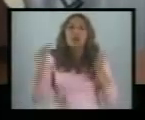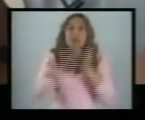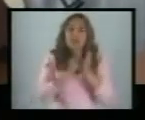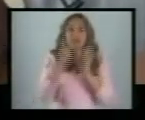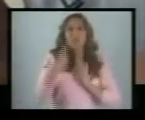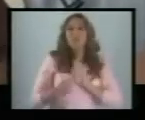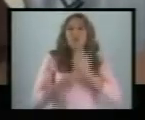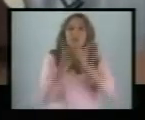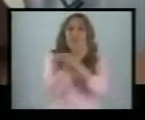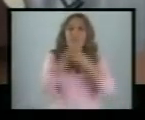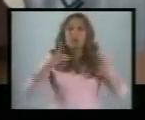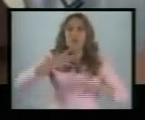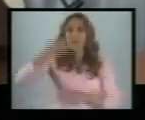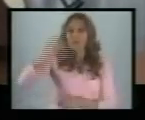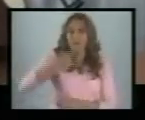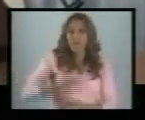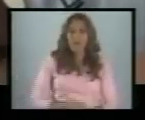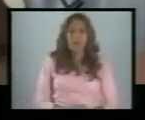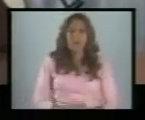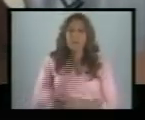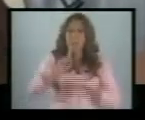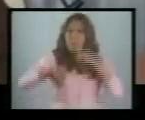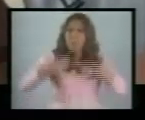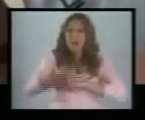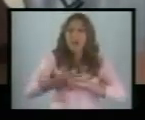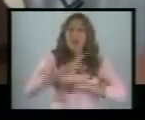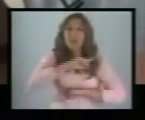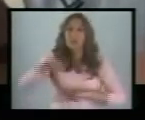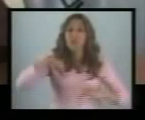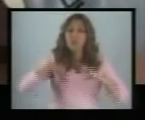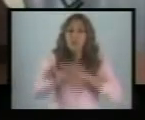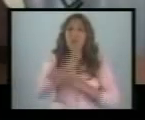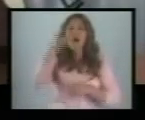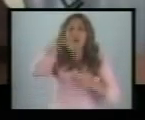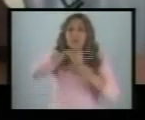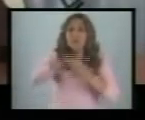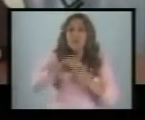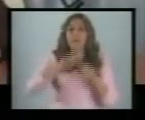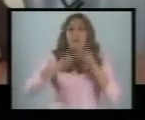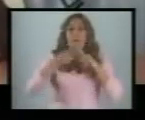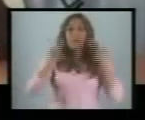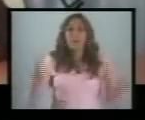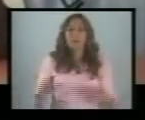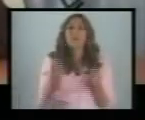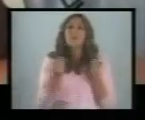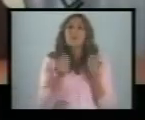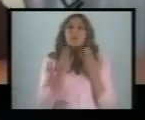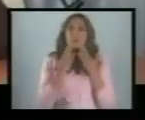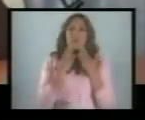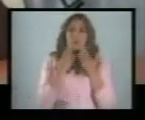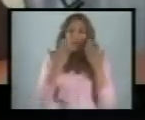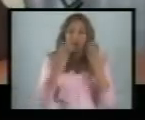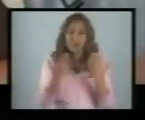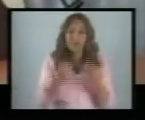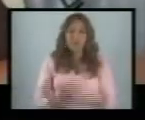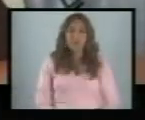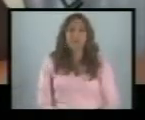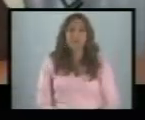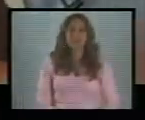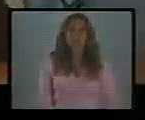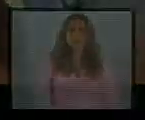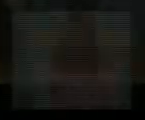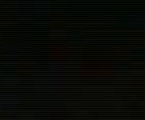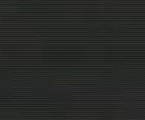una democracia verdadera. Mañana vamos todos a votar en paz. Muchas gracias.